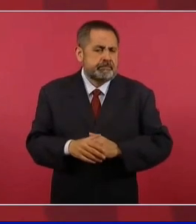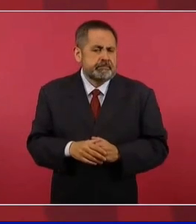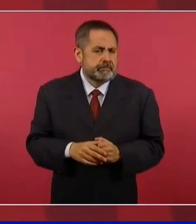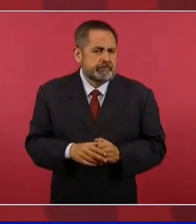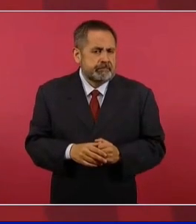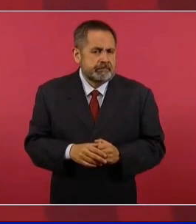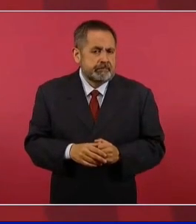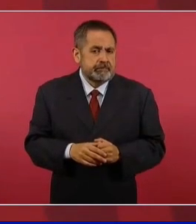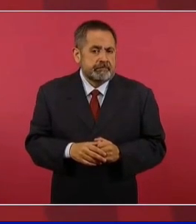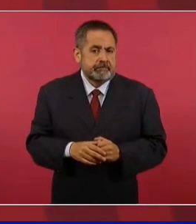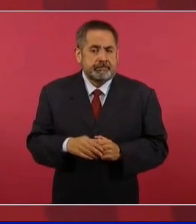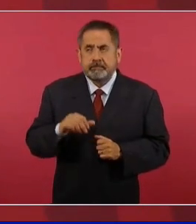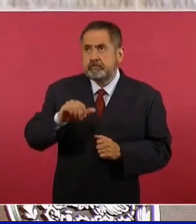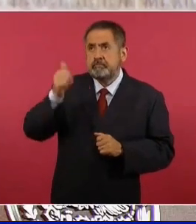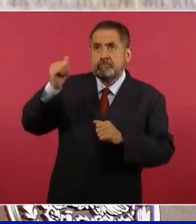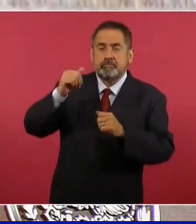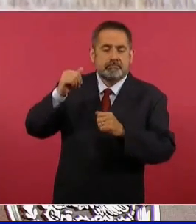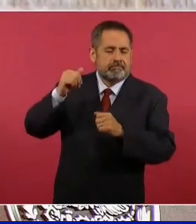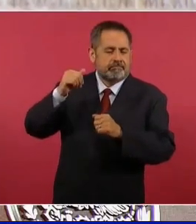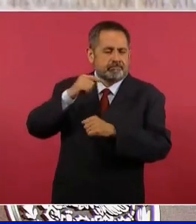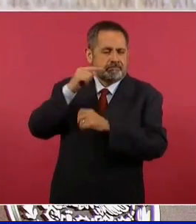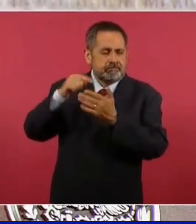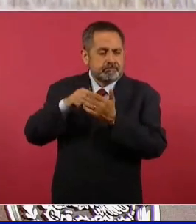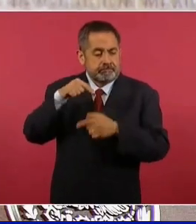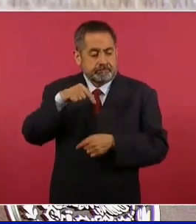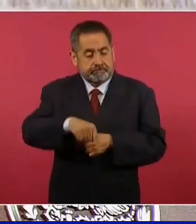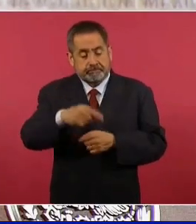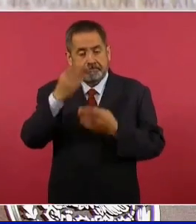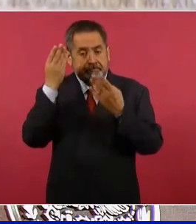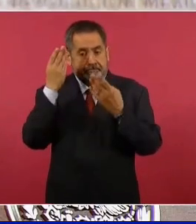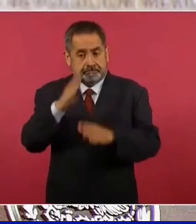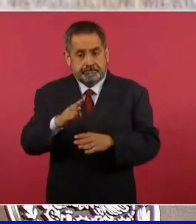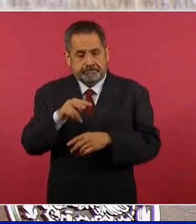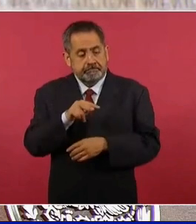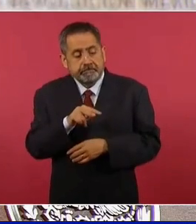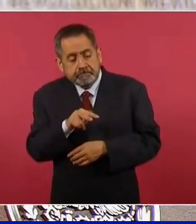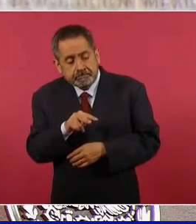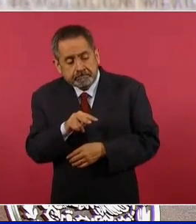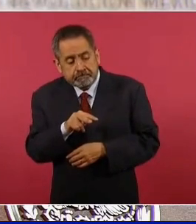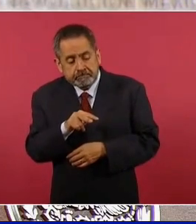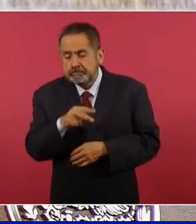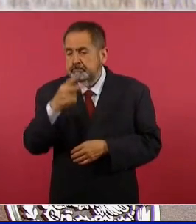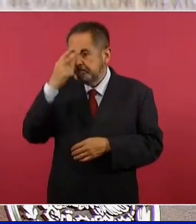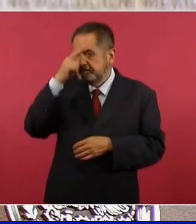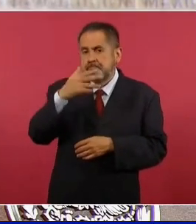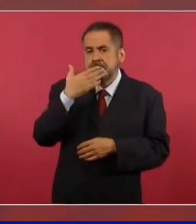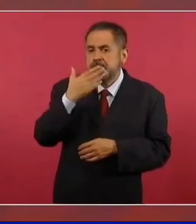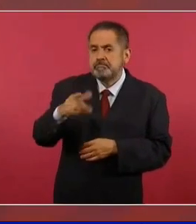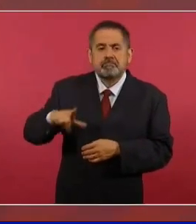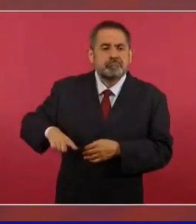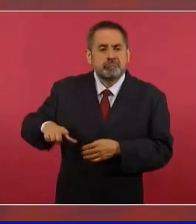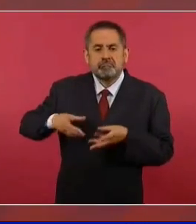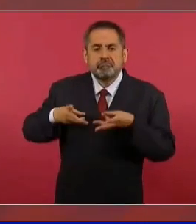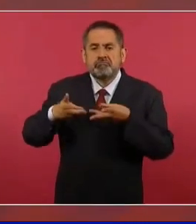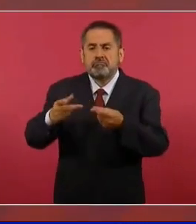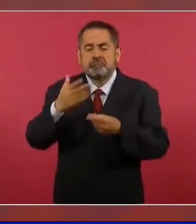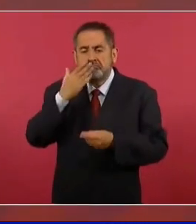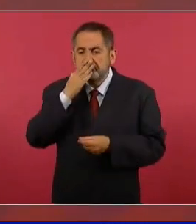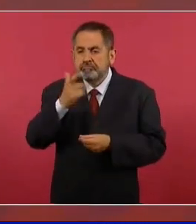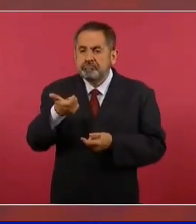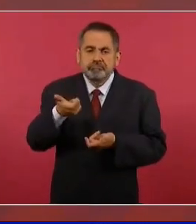Todos los banqueros reconocen de que hay finanzas sanas en el